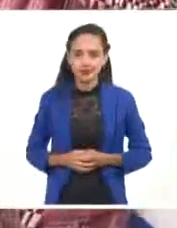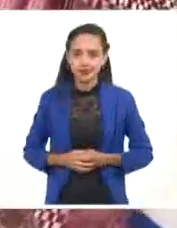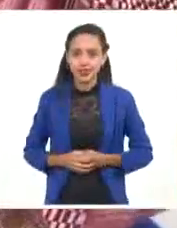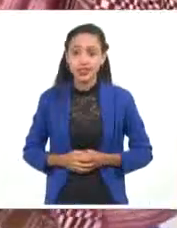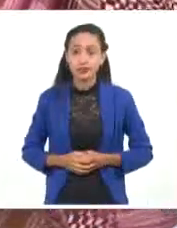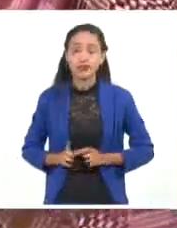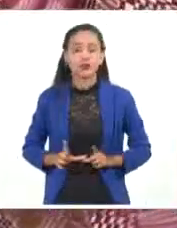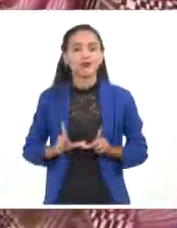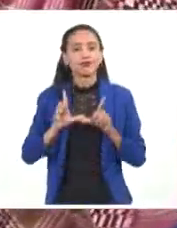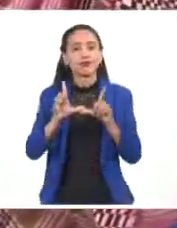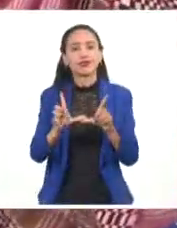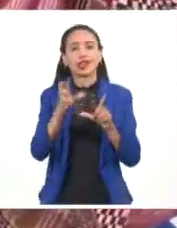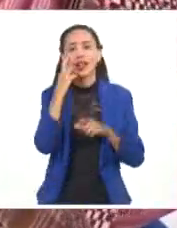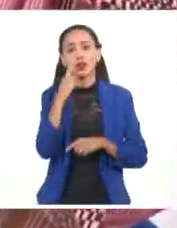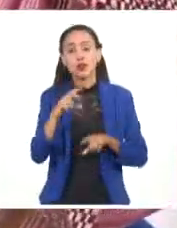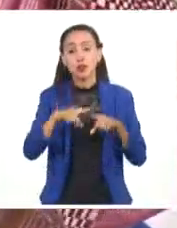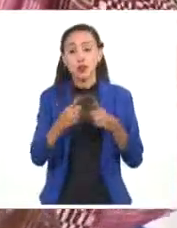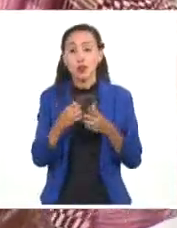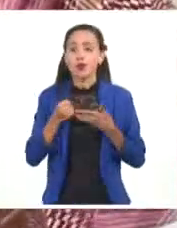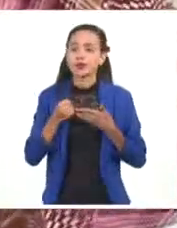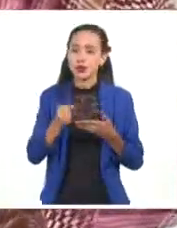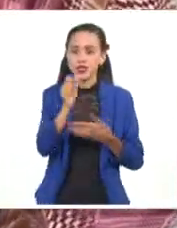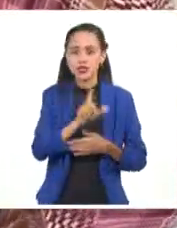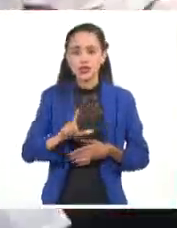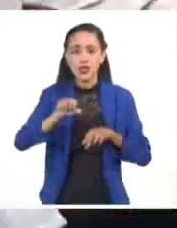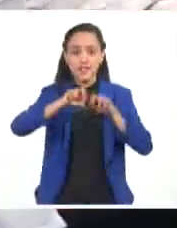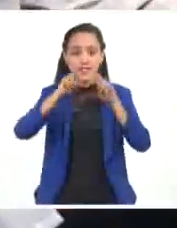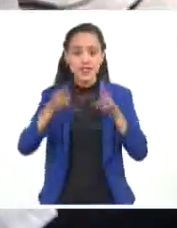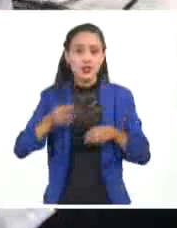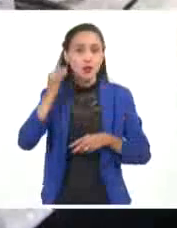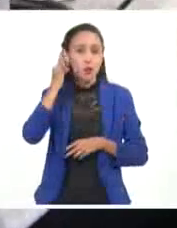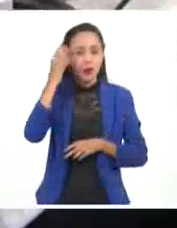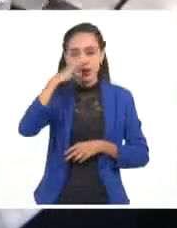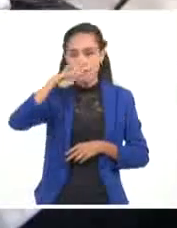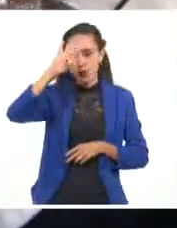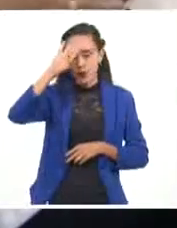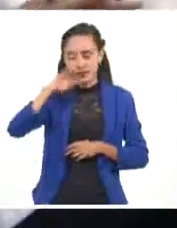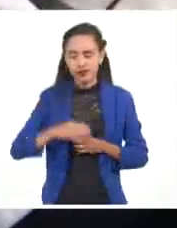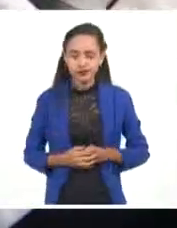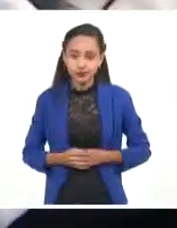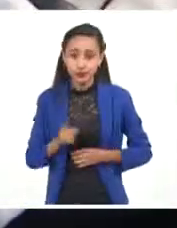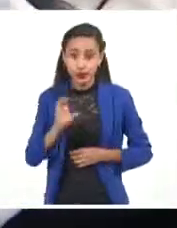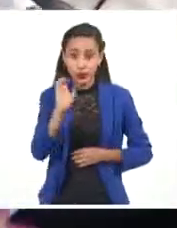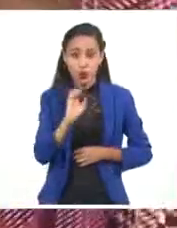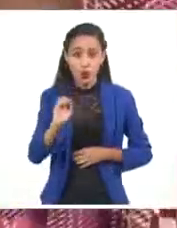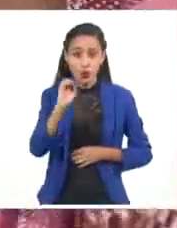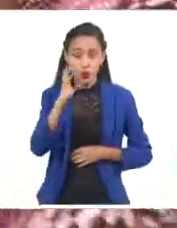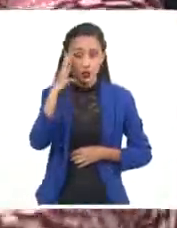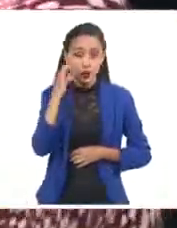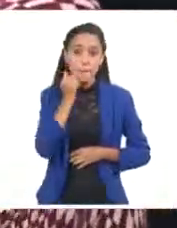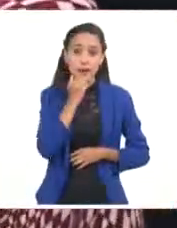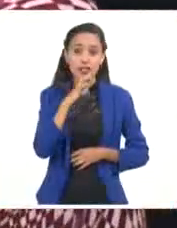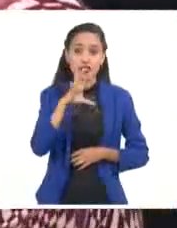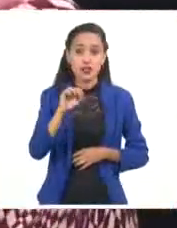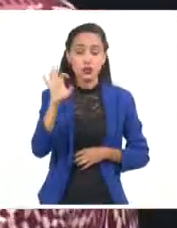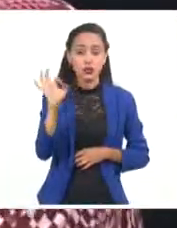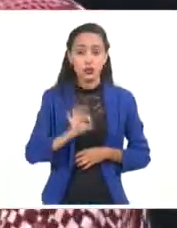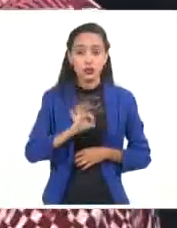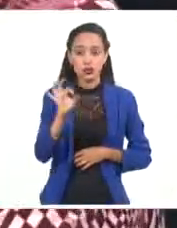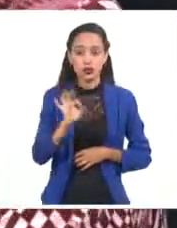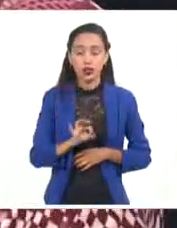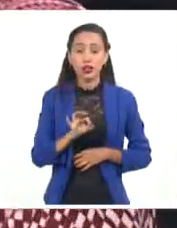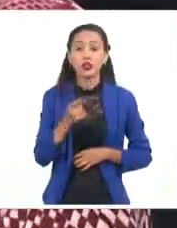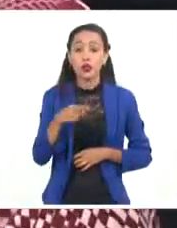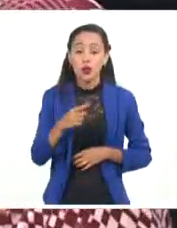un reconocimiento de las misiones sociales a la Federación de Mujeres Cubanas, organización que aporta más del 50% del